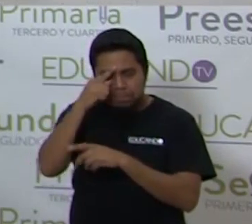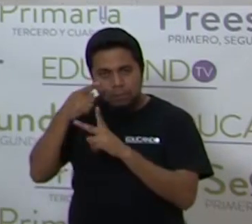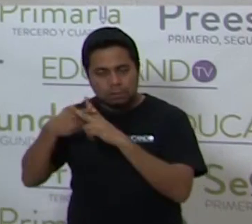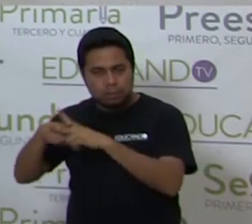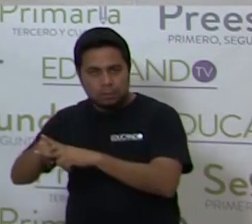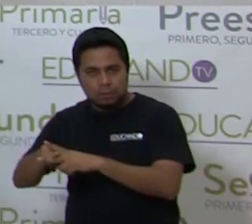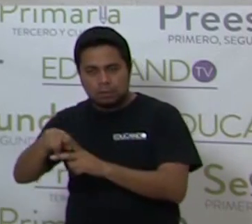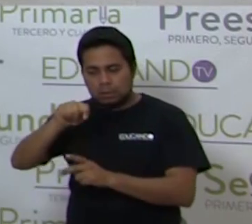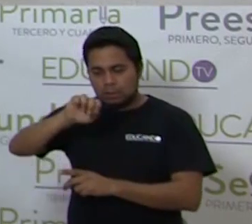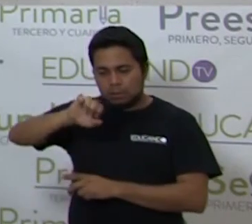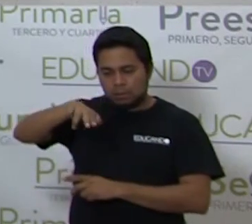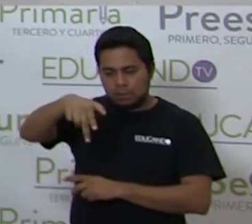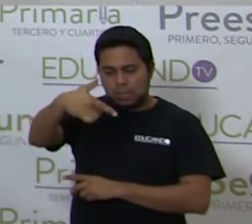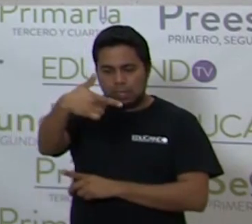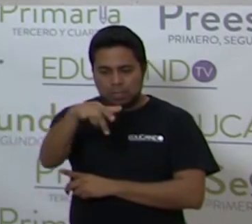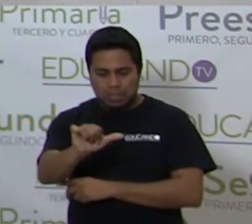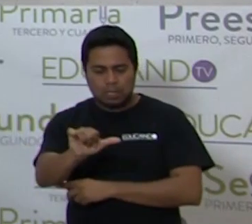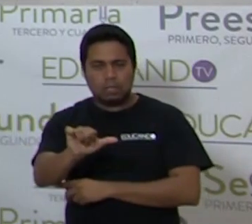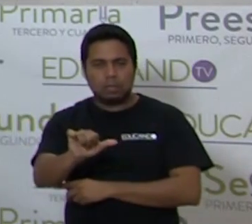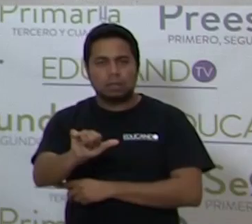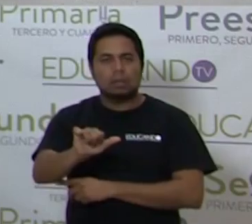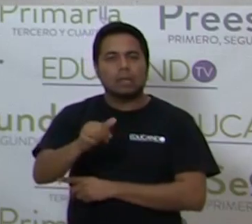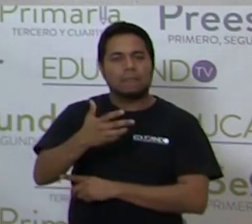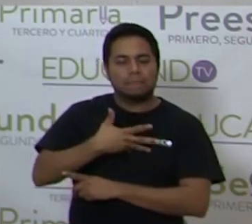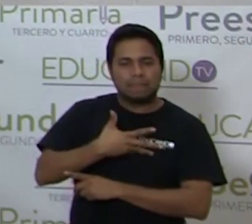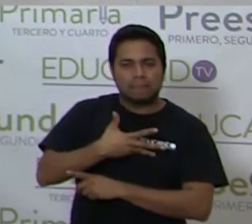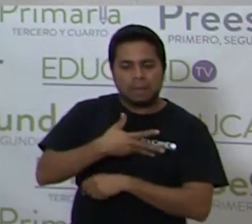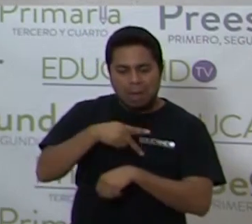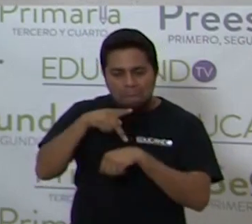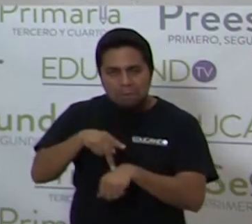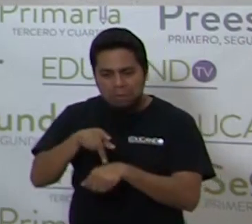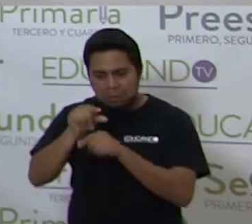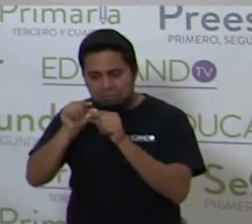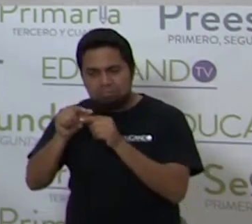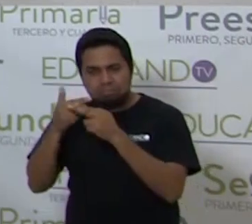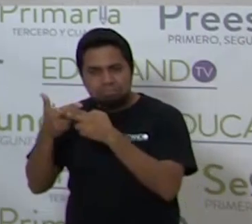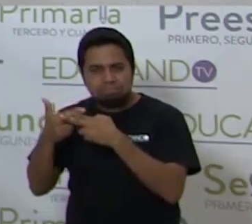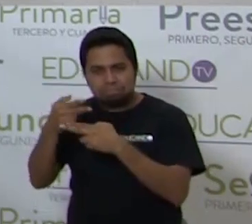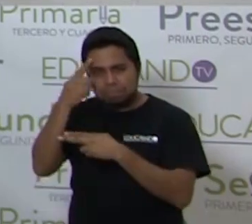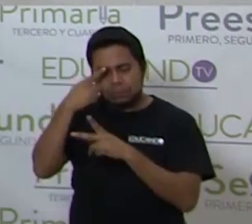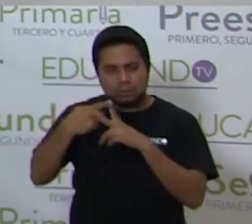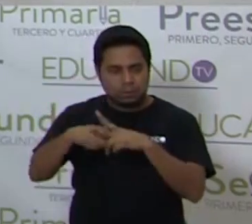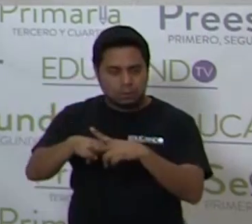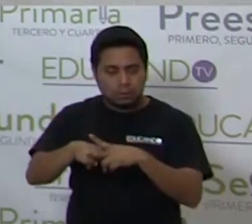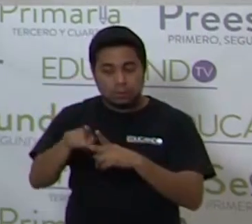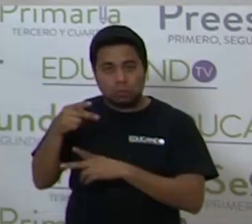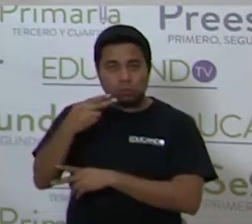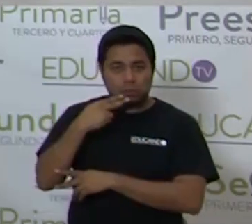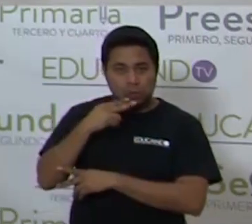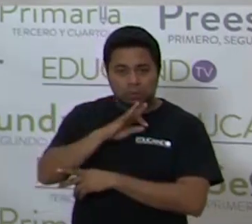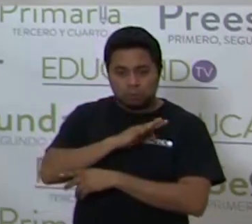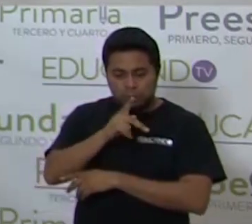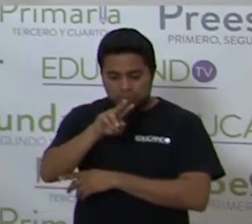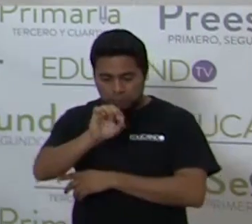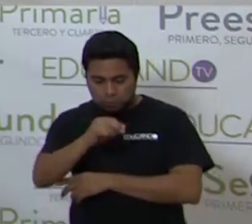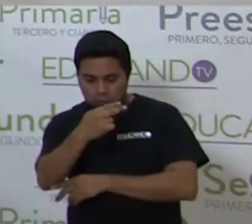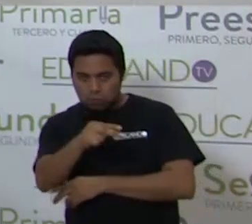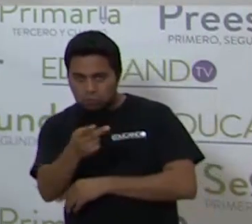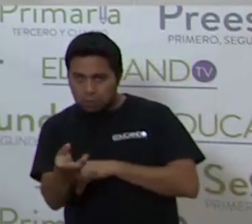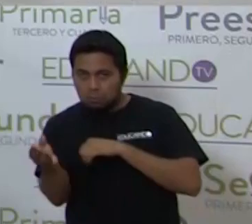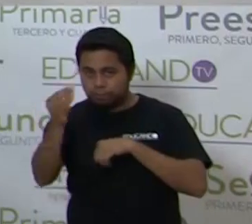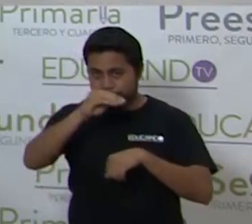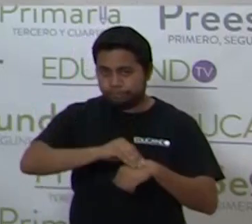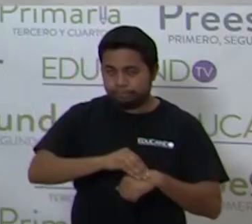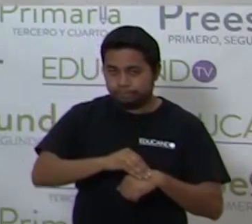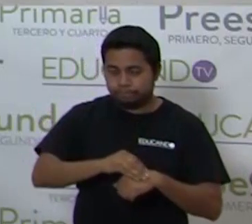Tenga suficientes piedritas para empezar. ¿Podemos utilizar un pronombre personal en